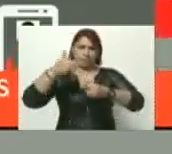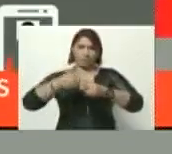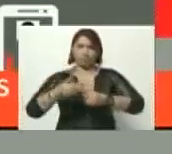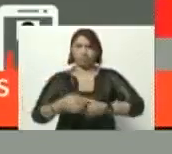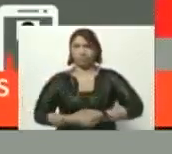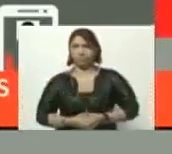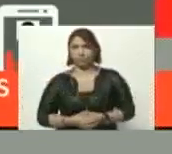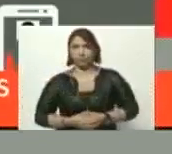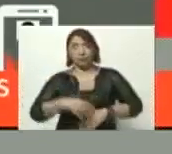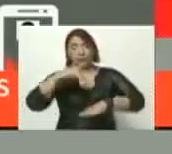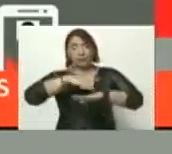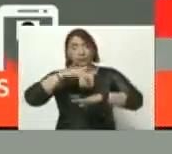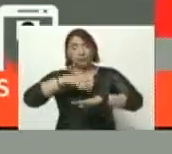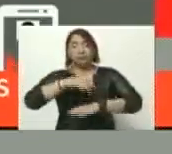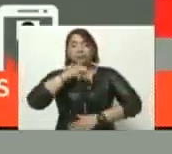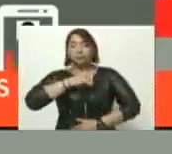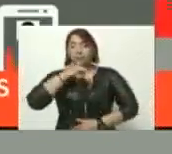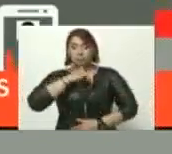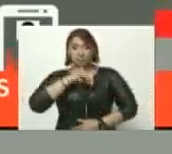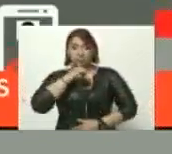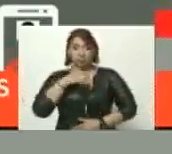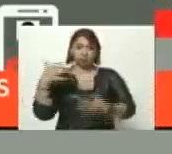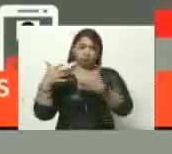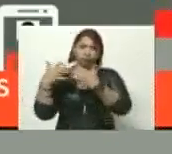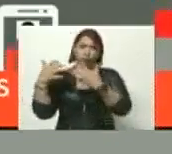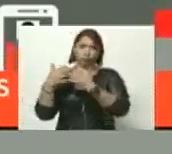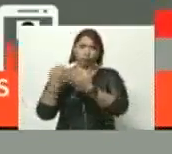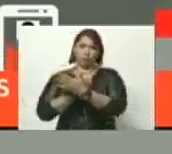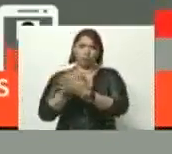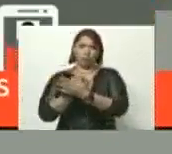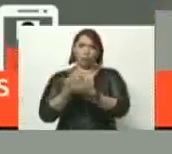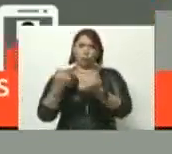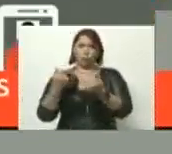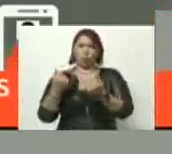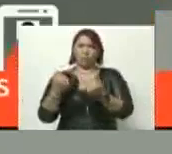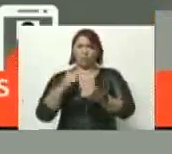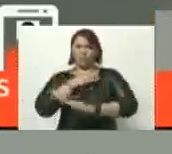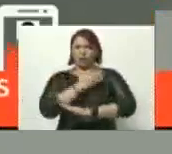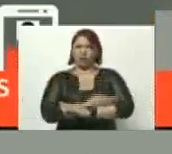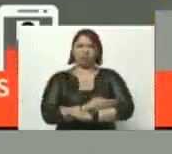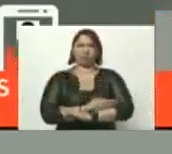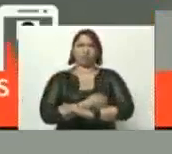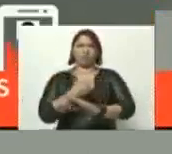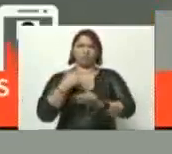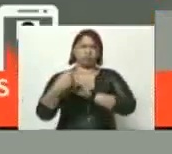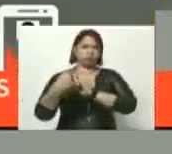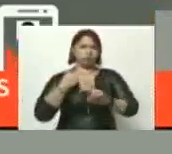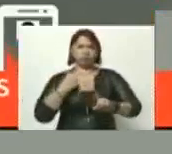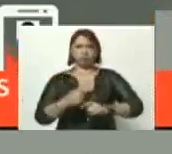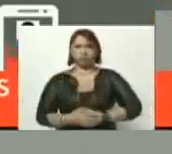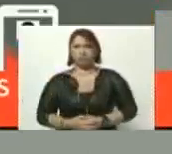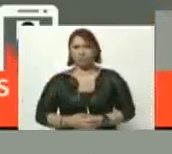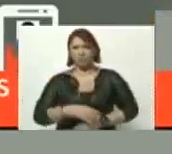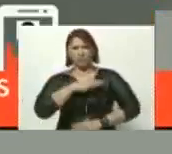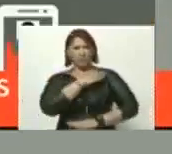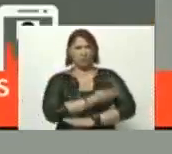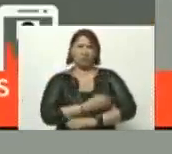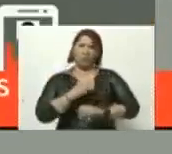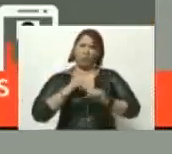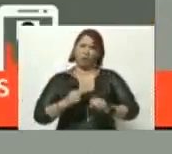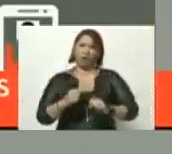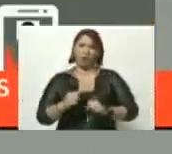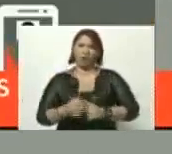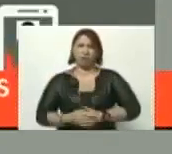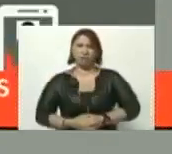Nos ha tocado soportar esta guerra económica, brutal, criminal, cruel, muy